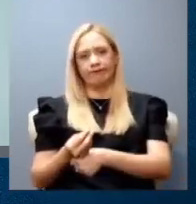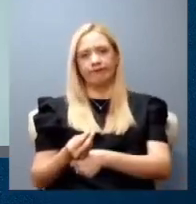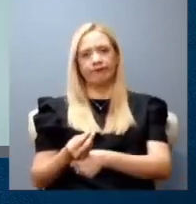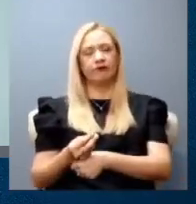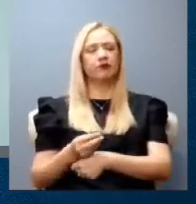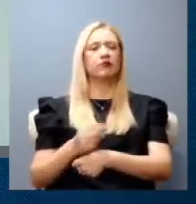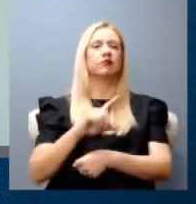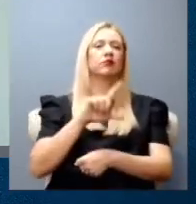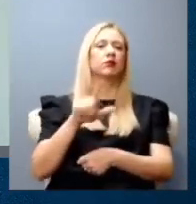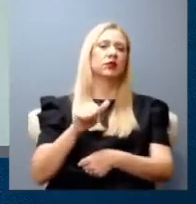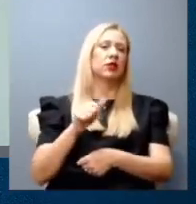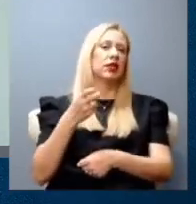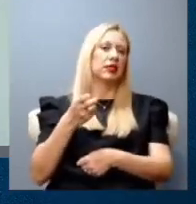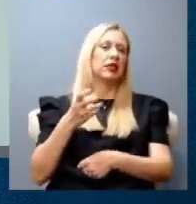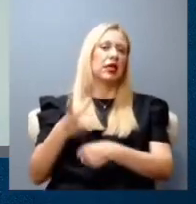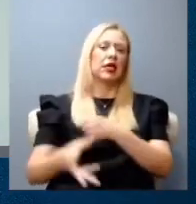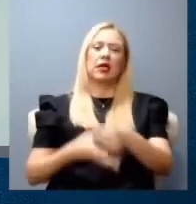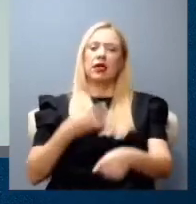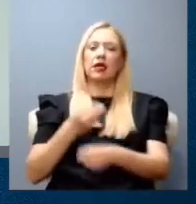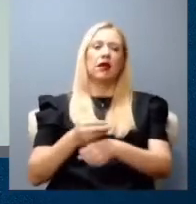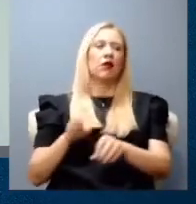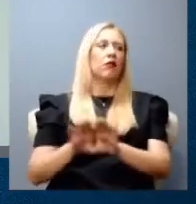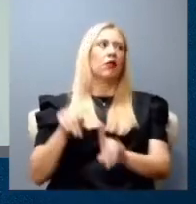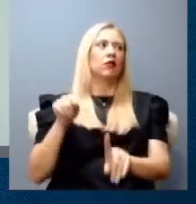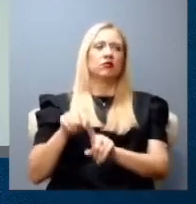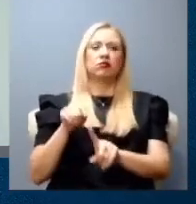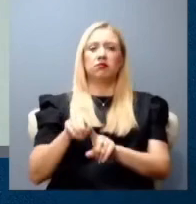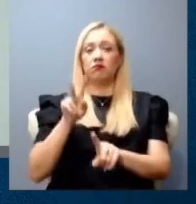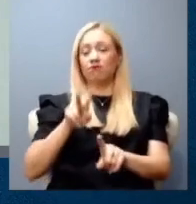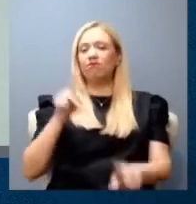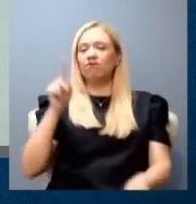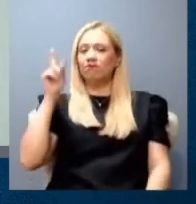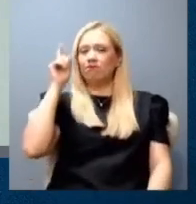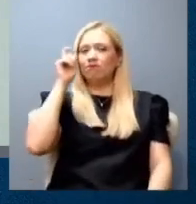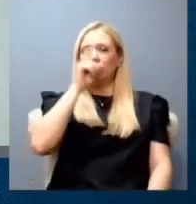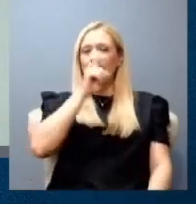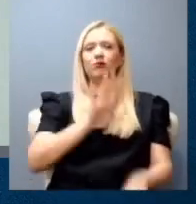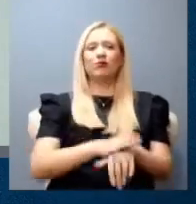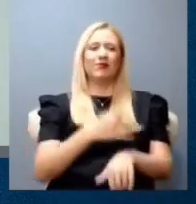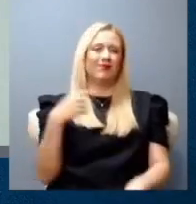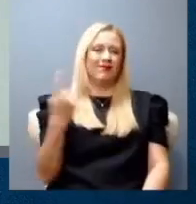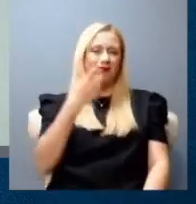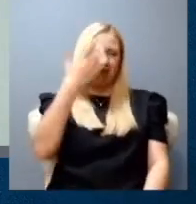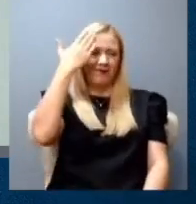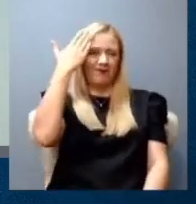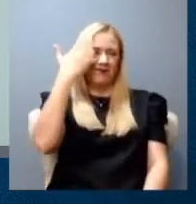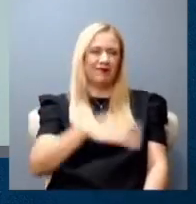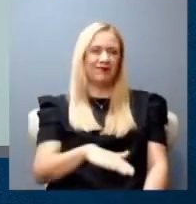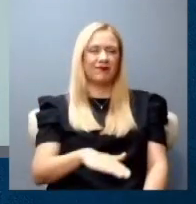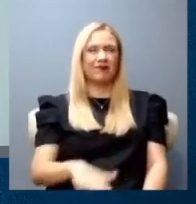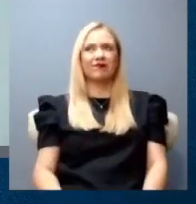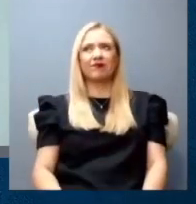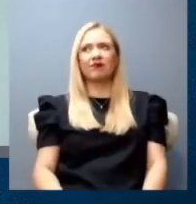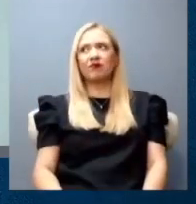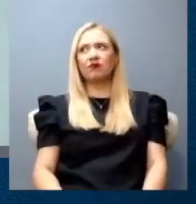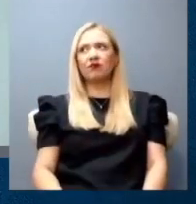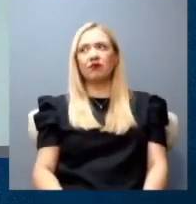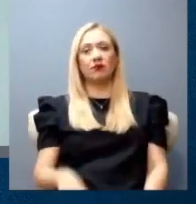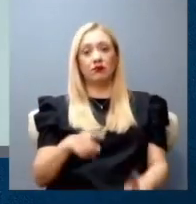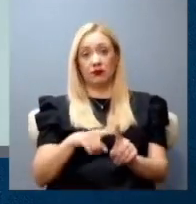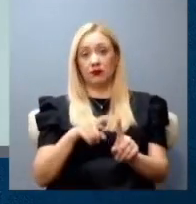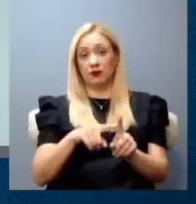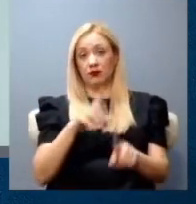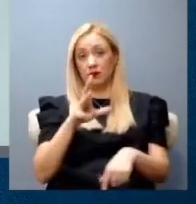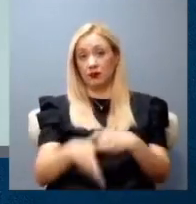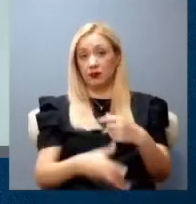la reparación siempre ha sido un eje también complicado porque, como sabemos, no es del todo